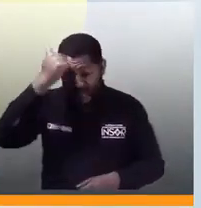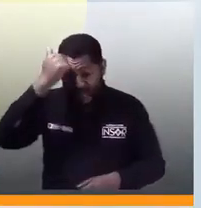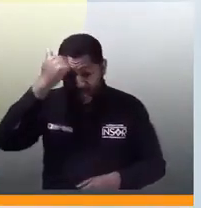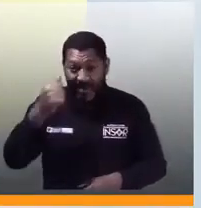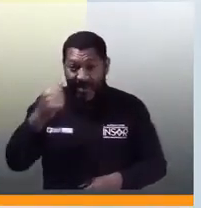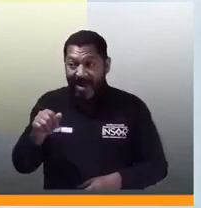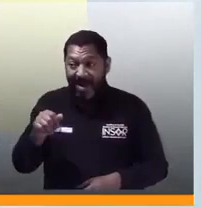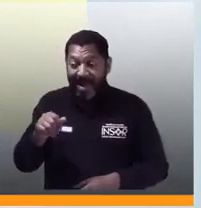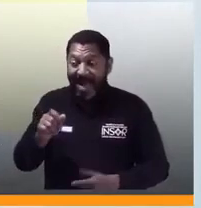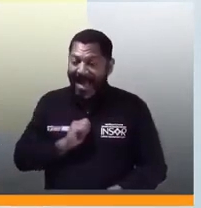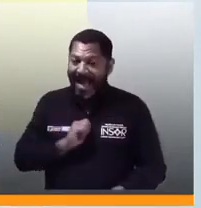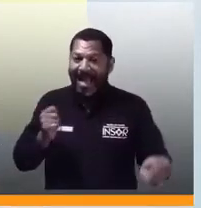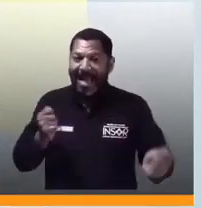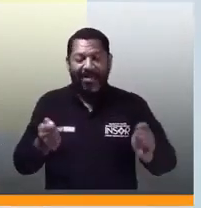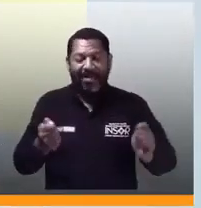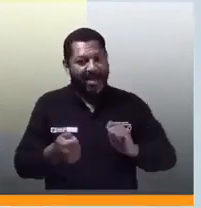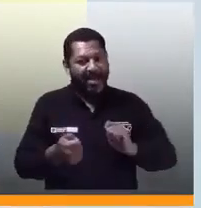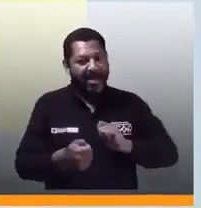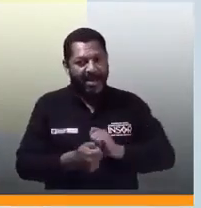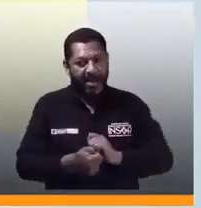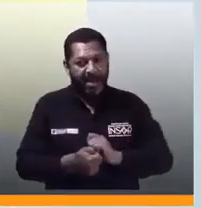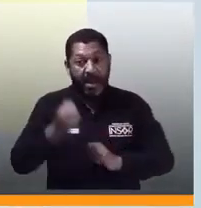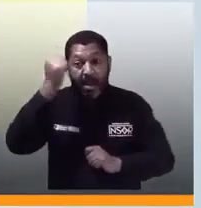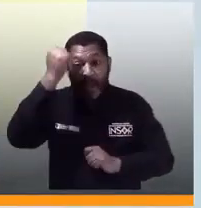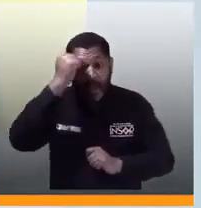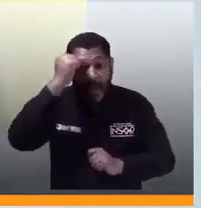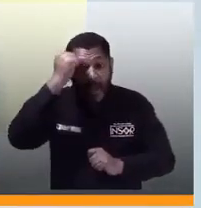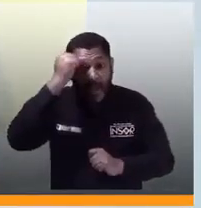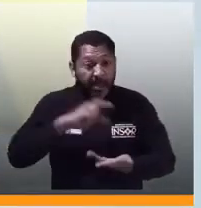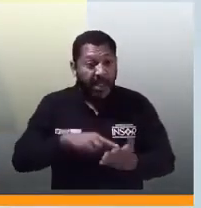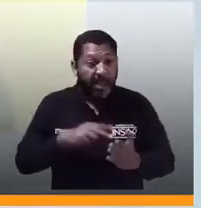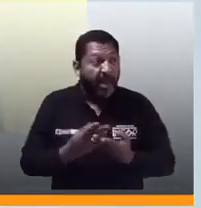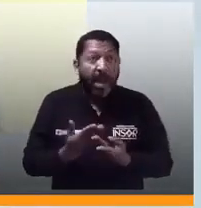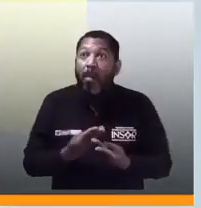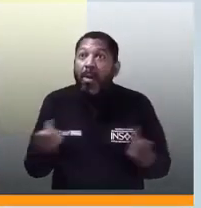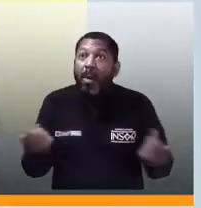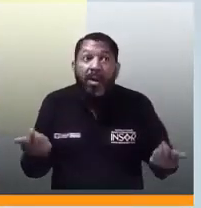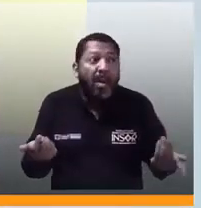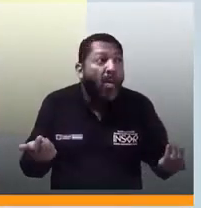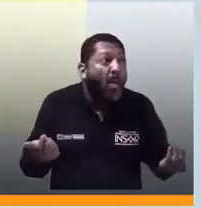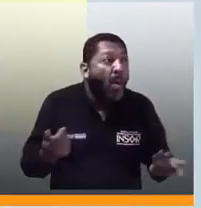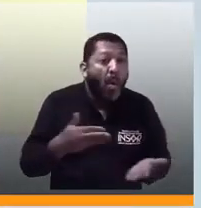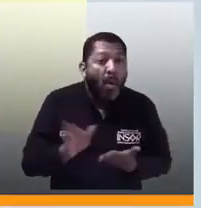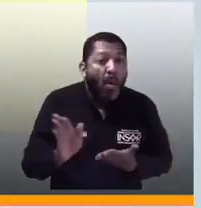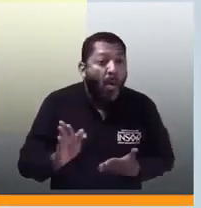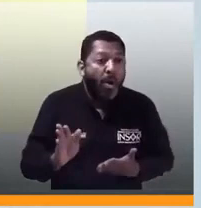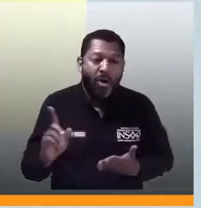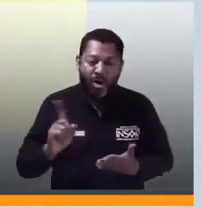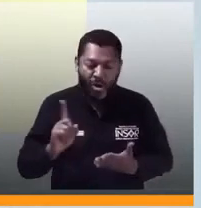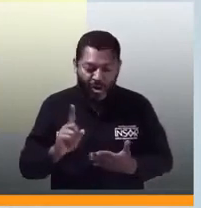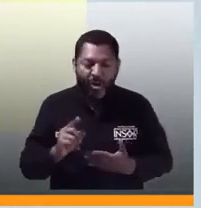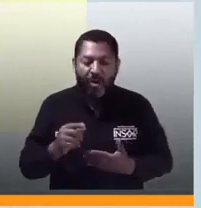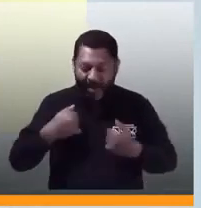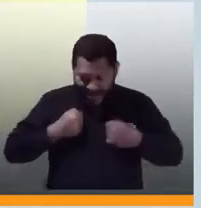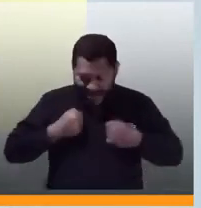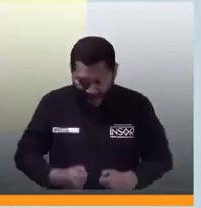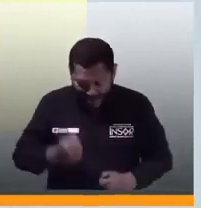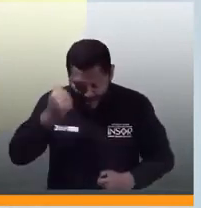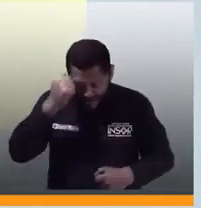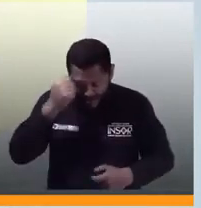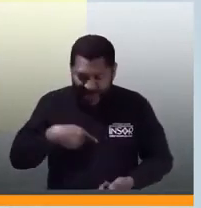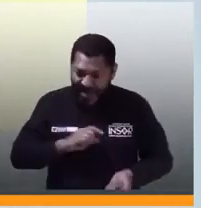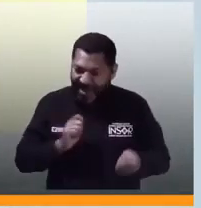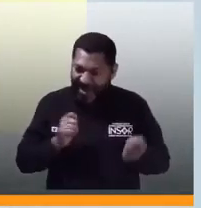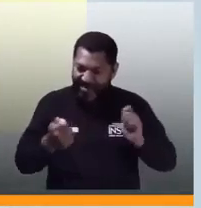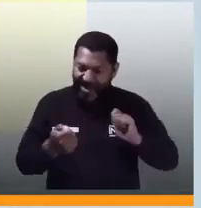que el profesor deje de existir, ni el profesor sea prescindible. Y lo otro es